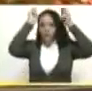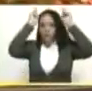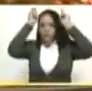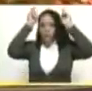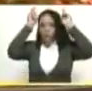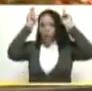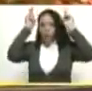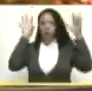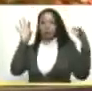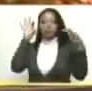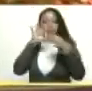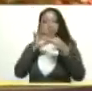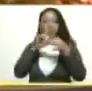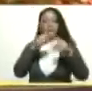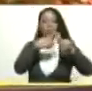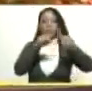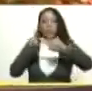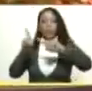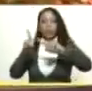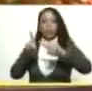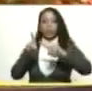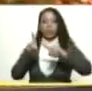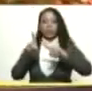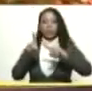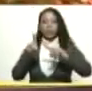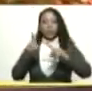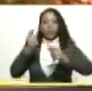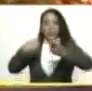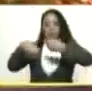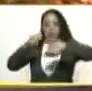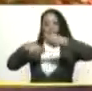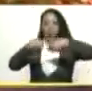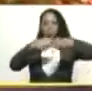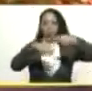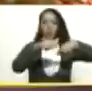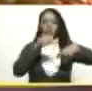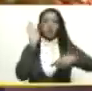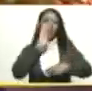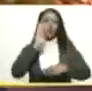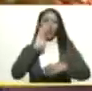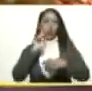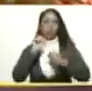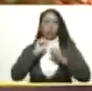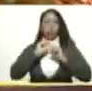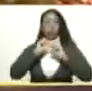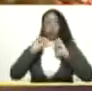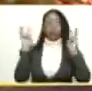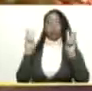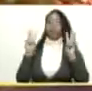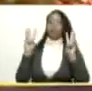Sus vínculos múltiples, sus negocios. Una cosa increíble.